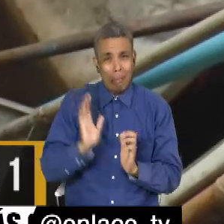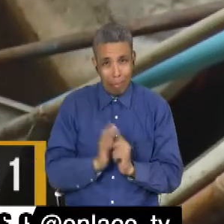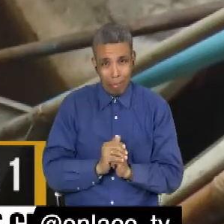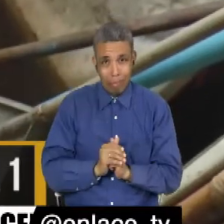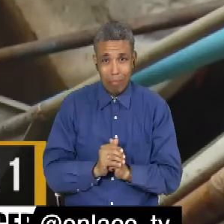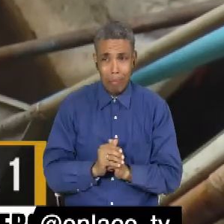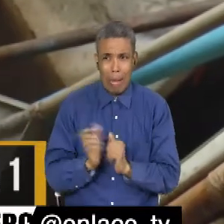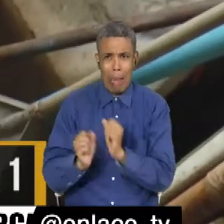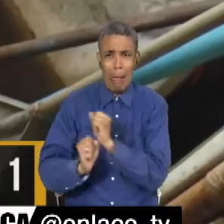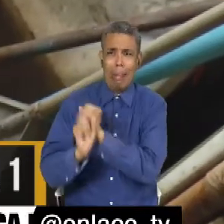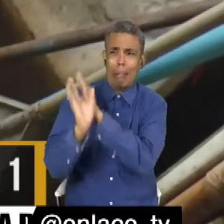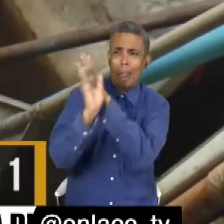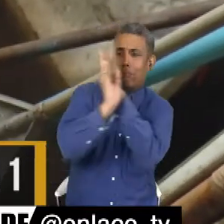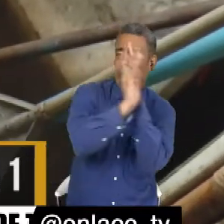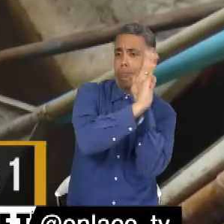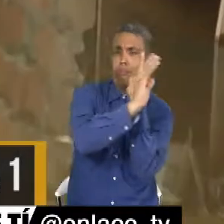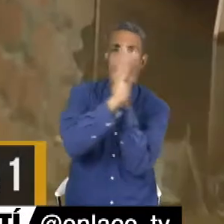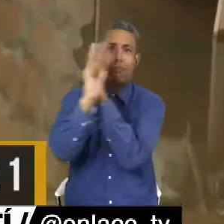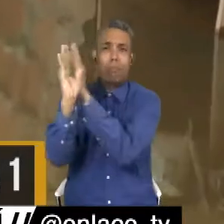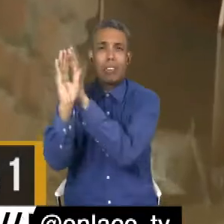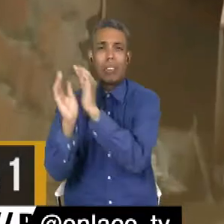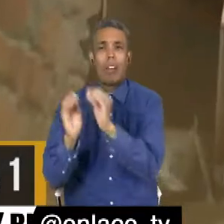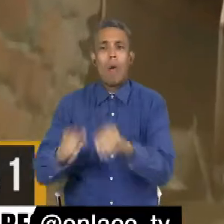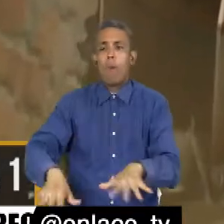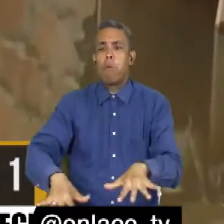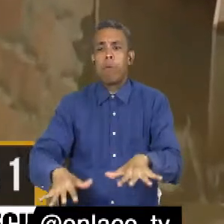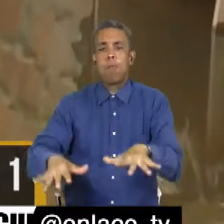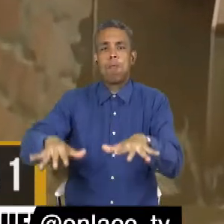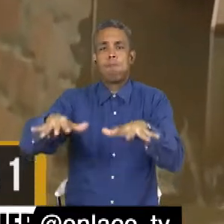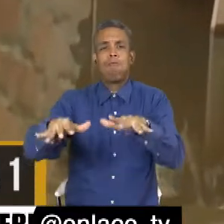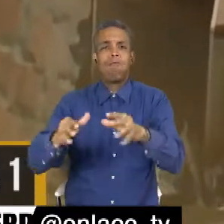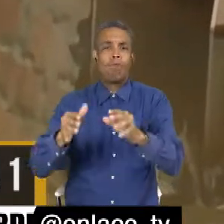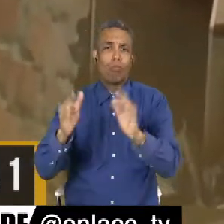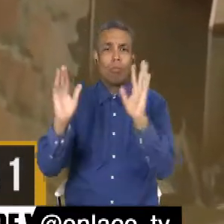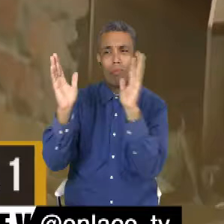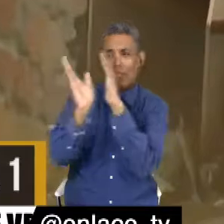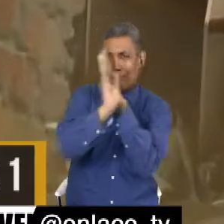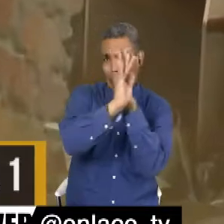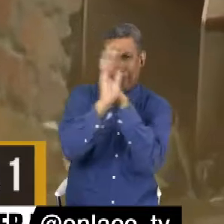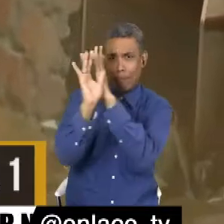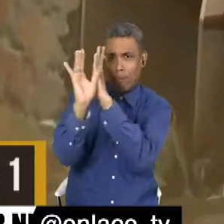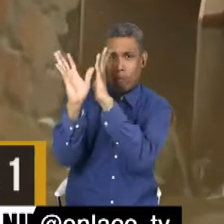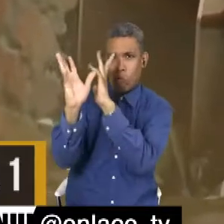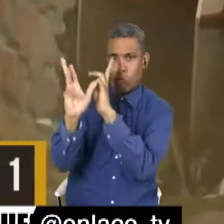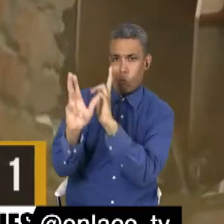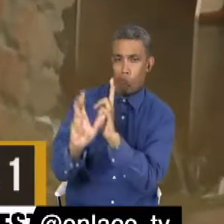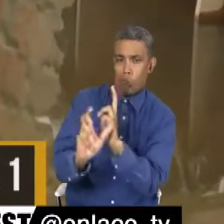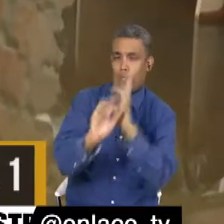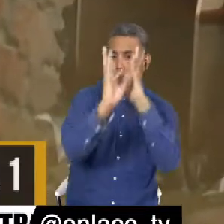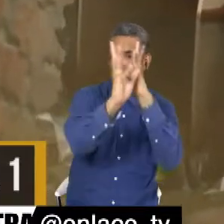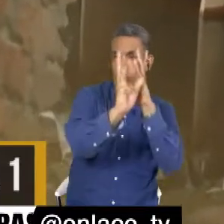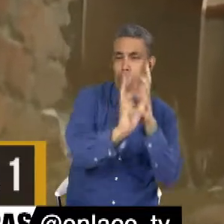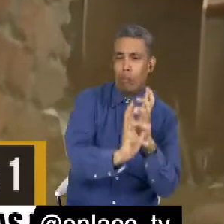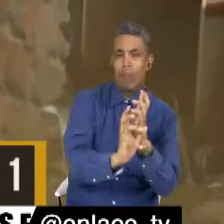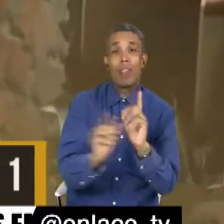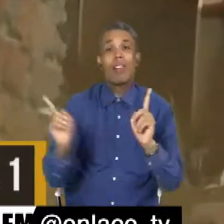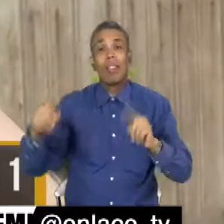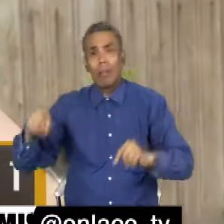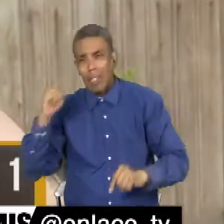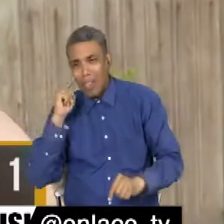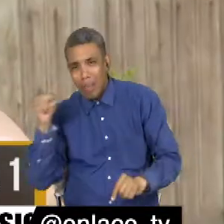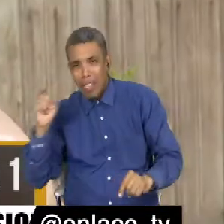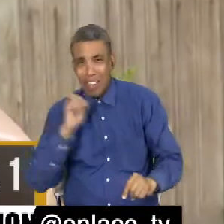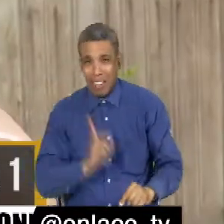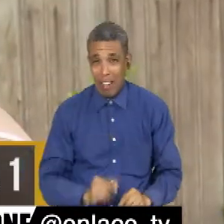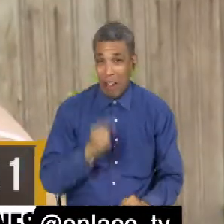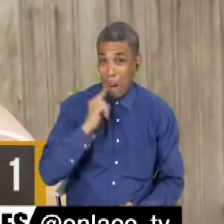las matas y da pesar porque se pierde eso. Ahí también tenemos una mata de uva, también tienen carga